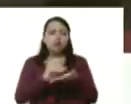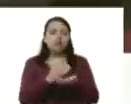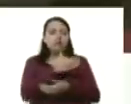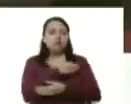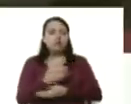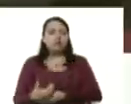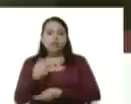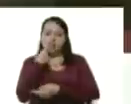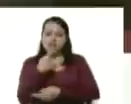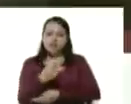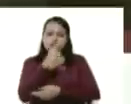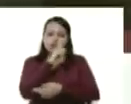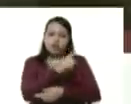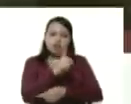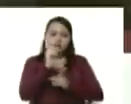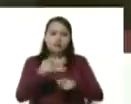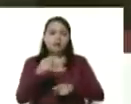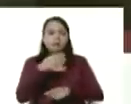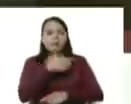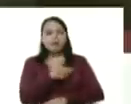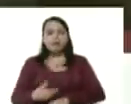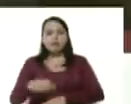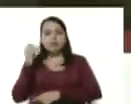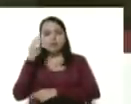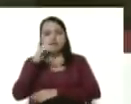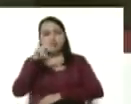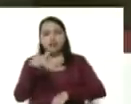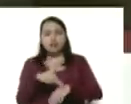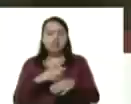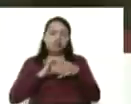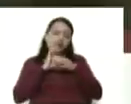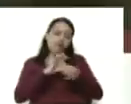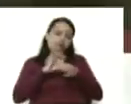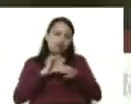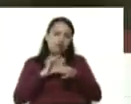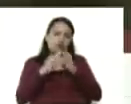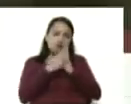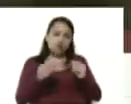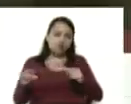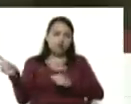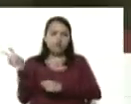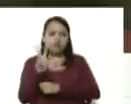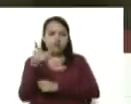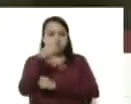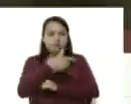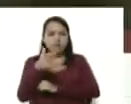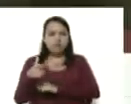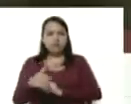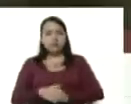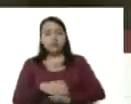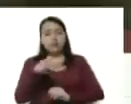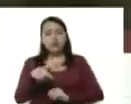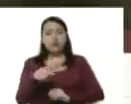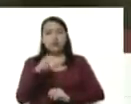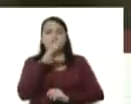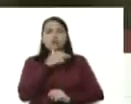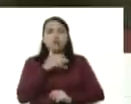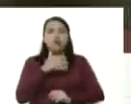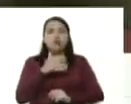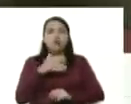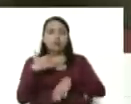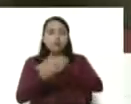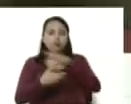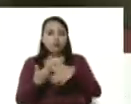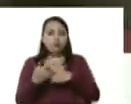Nacional es el bloque, la unión de todos los venezolanos. No es una situación del presidente de